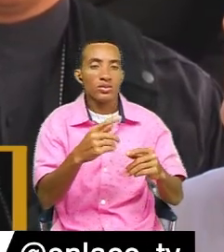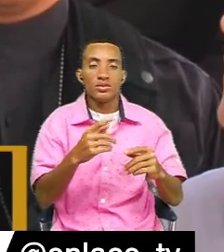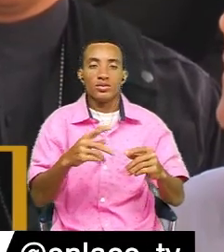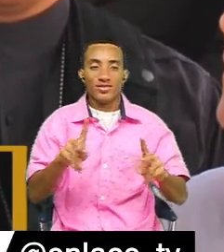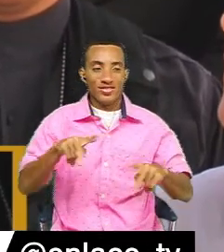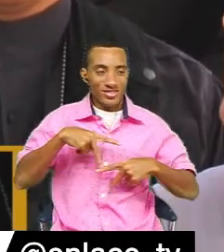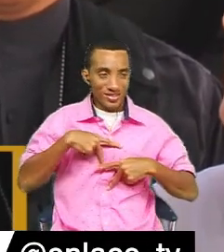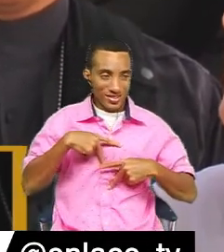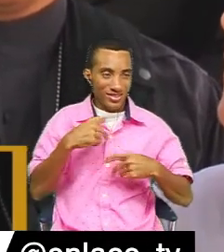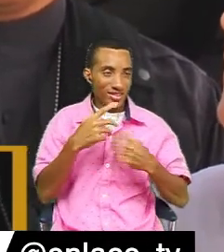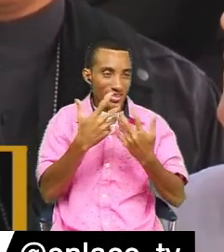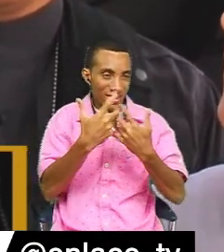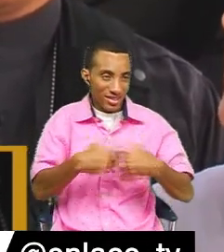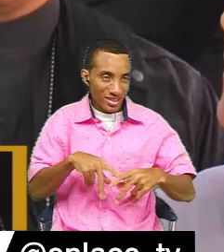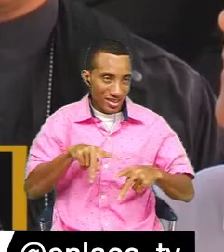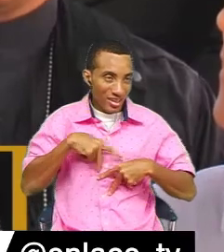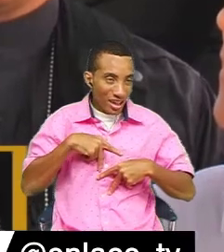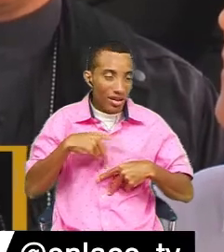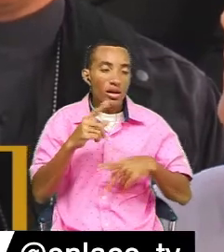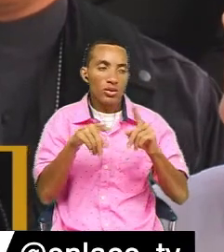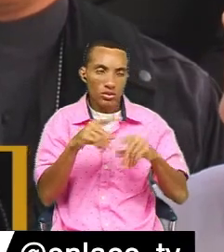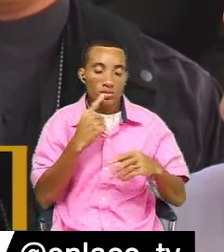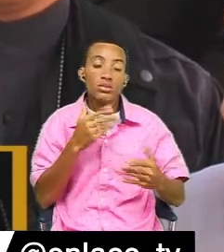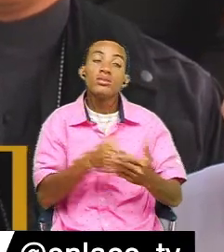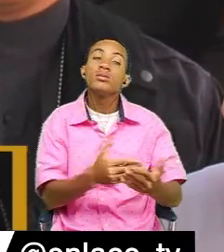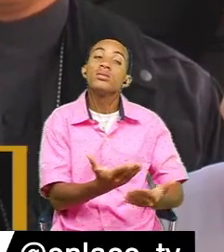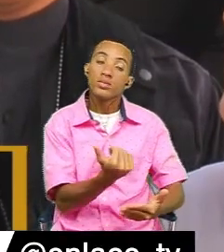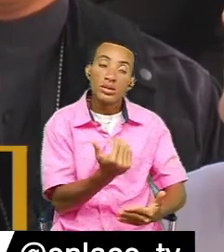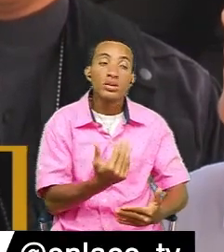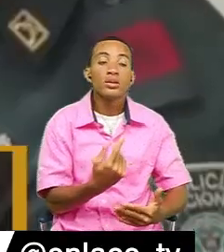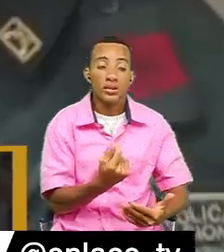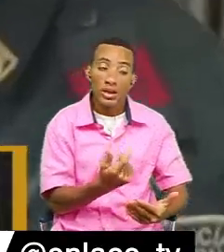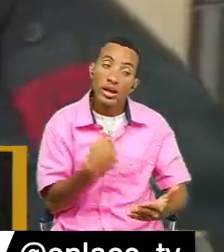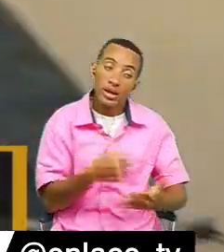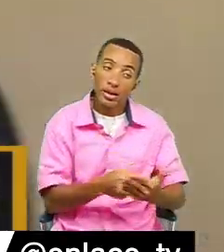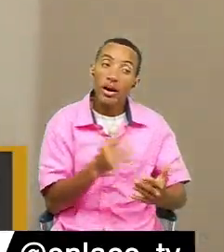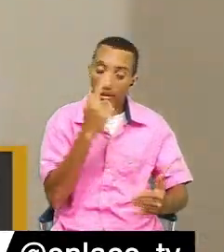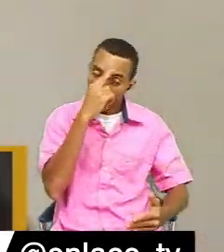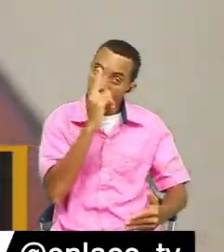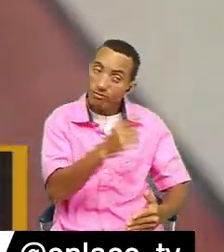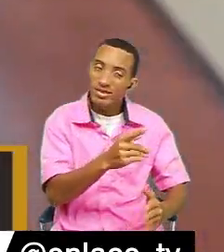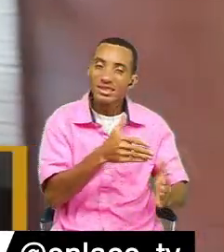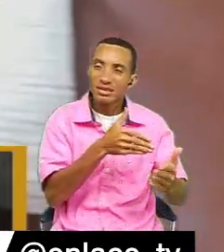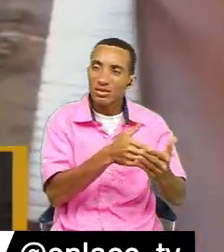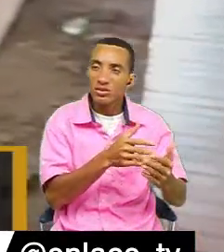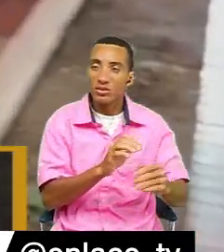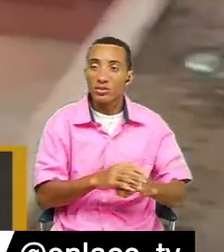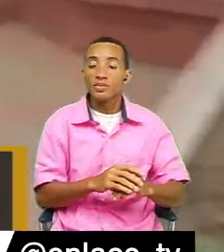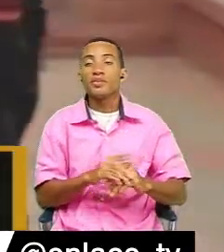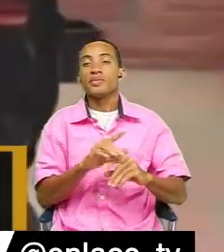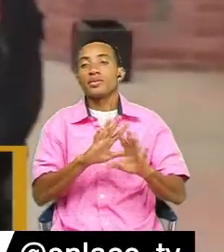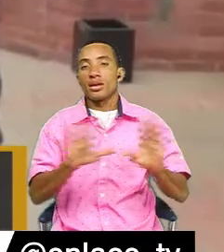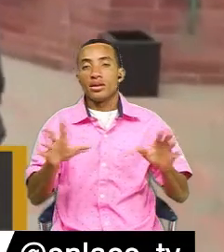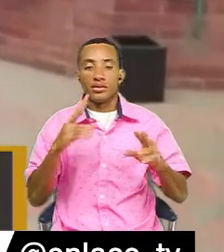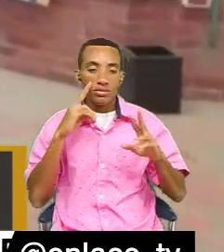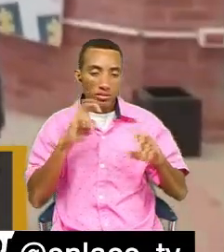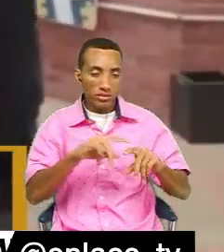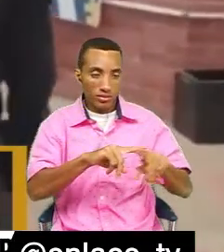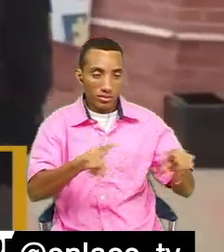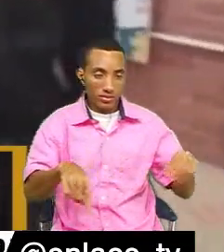la ciudad. Tiene varios procesos aperturados y que son producto de investigación por parte de la Fiscalía